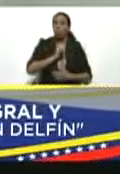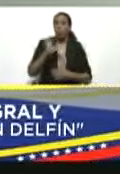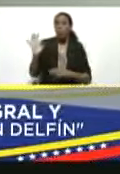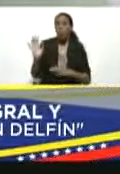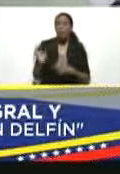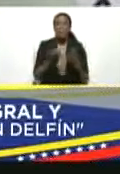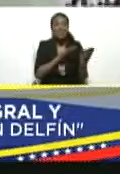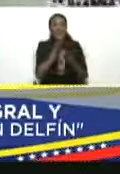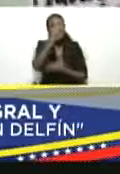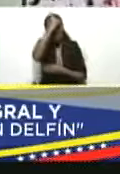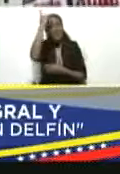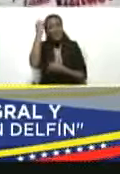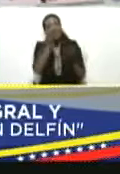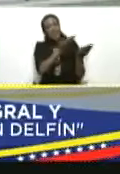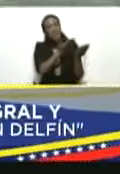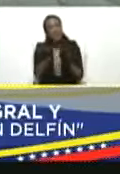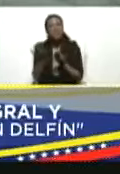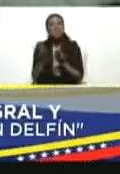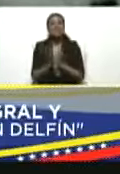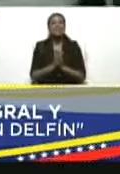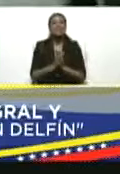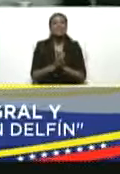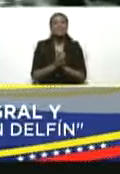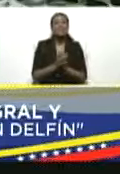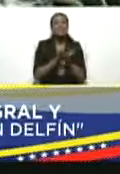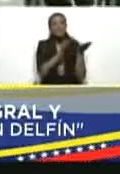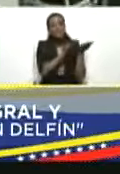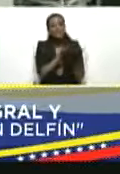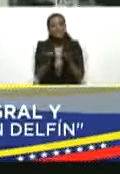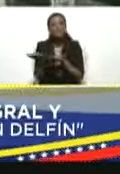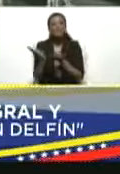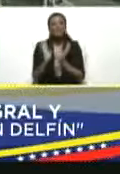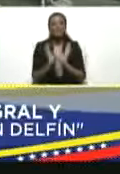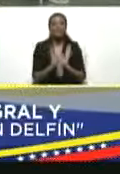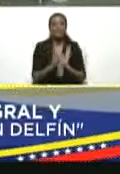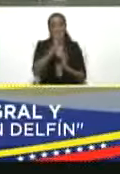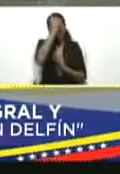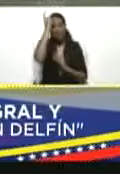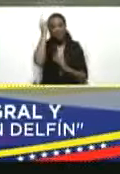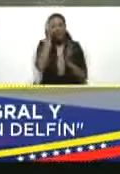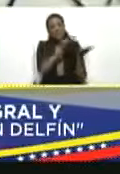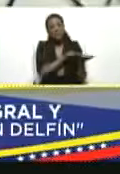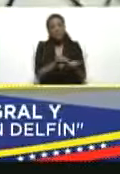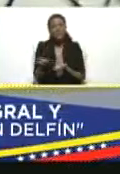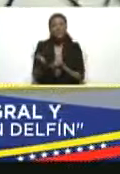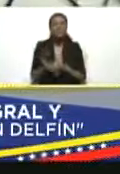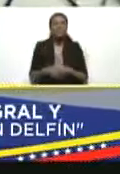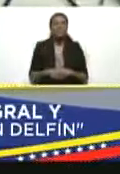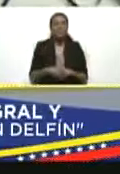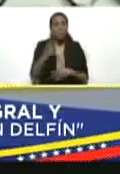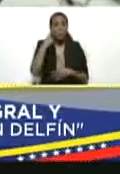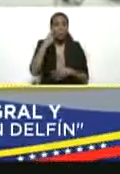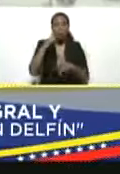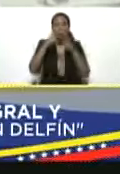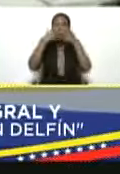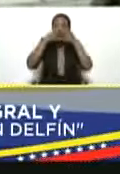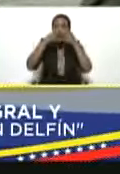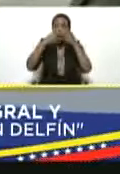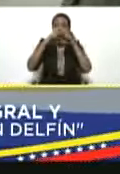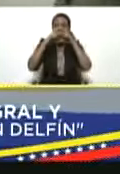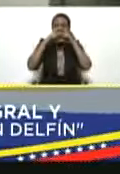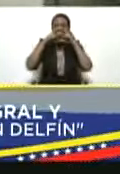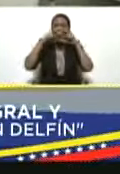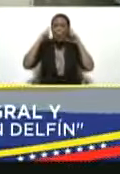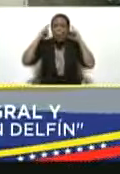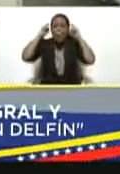vale a recibirlo Dios dado cabello rondón Dios dado le ponían a uno